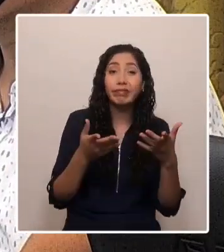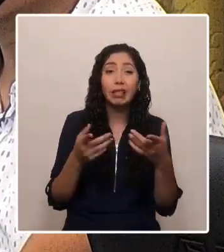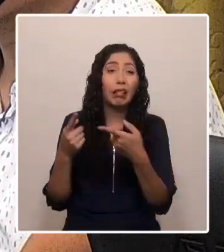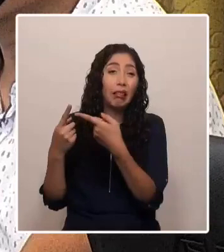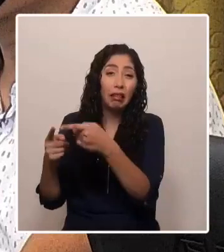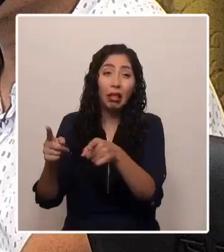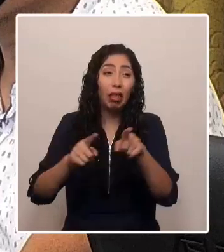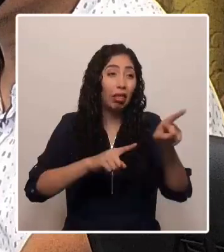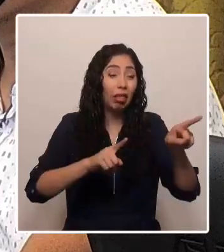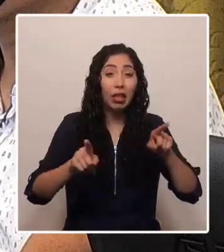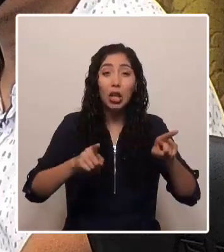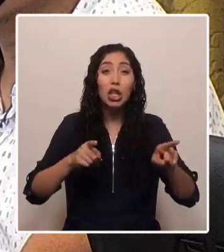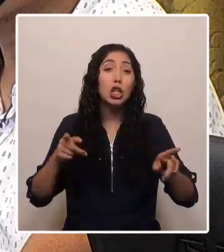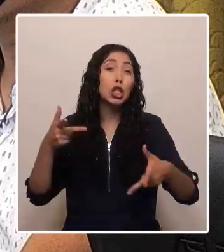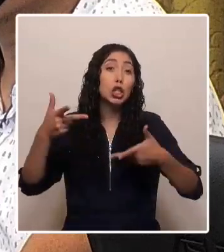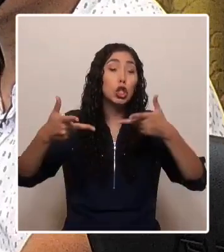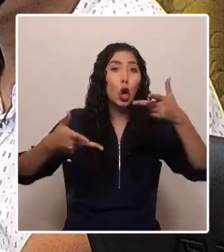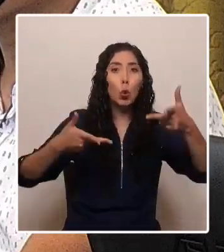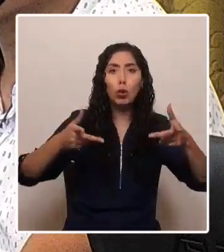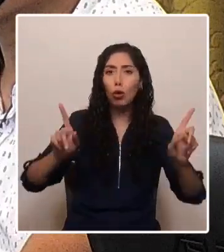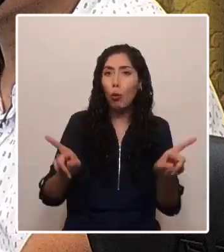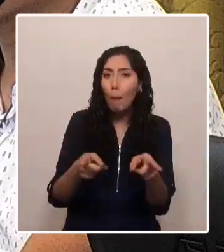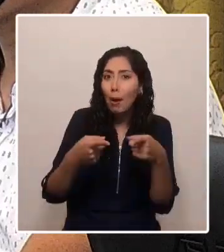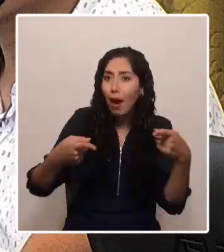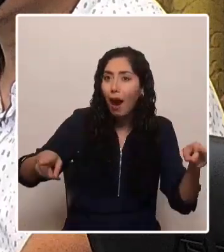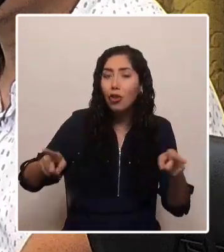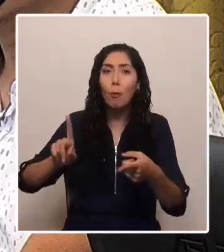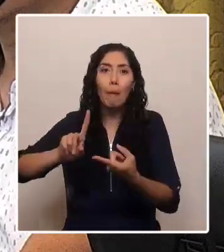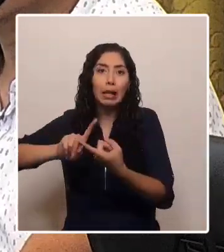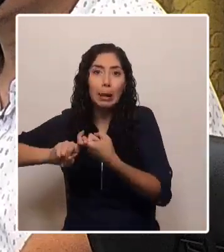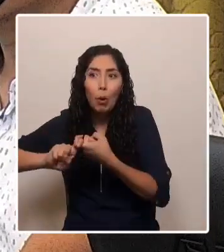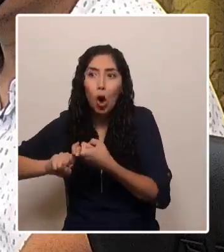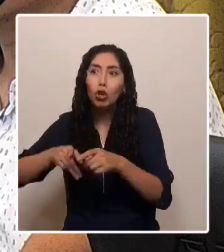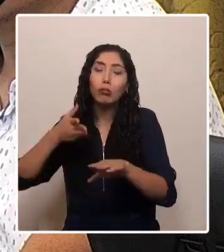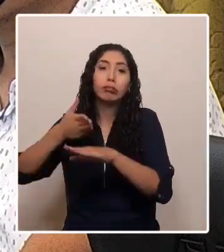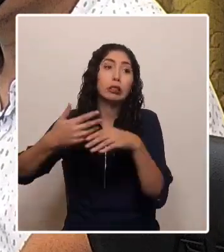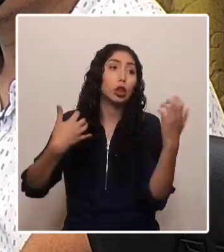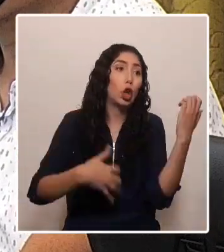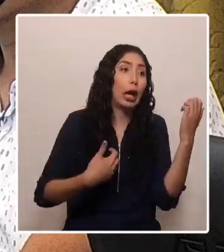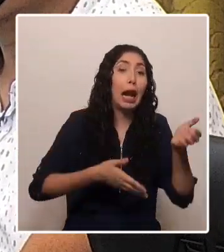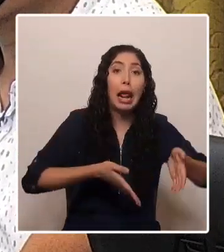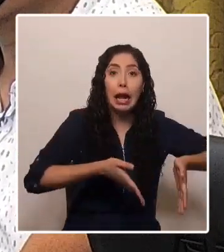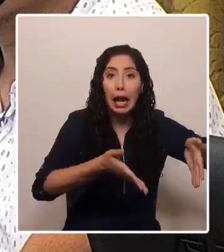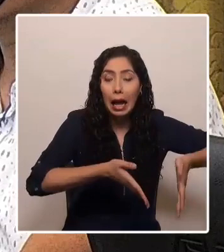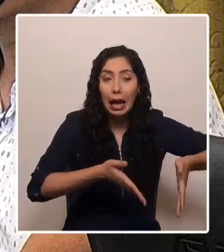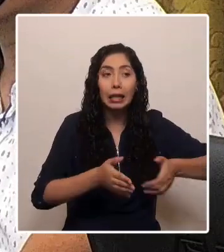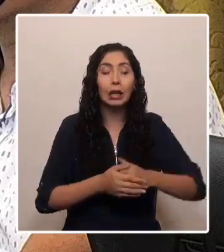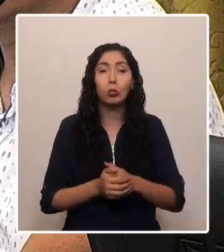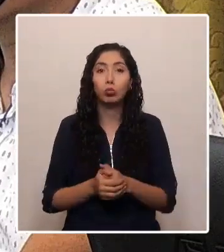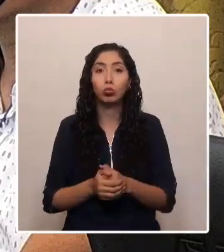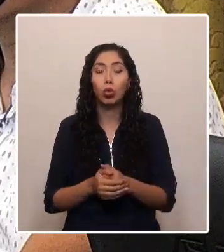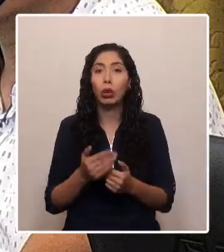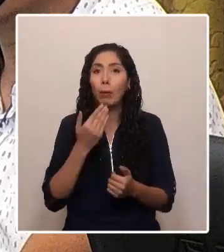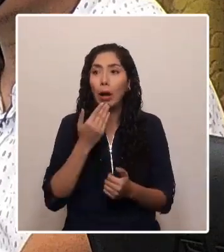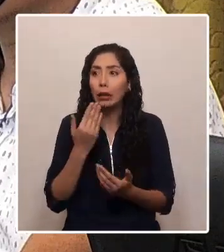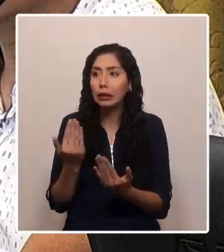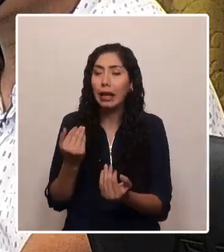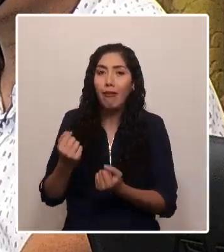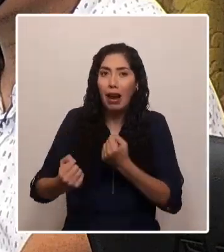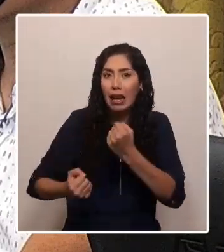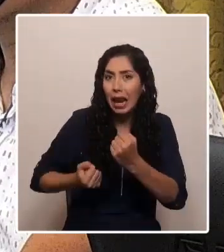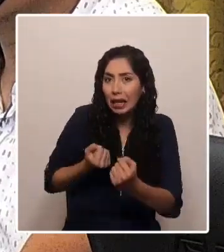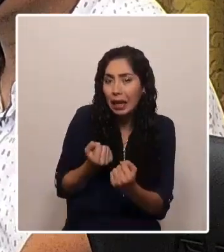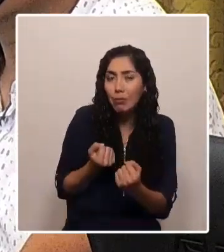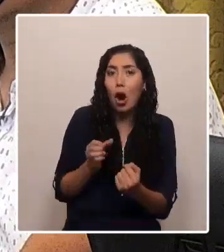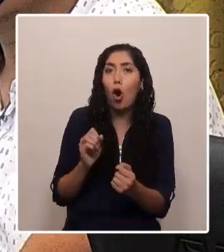show de cumpleaños, una peguita en un matrimonio, una salida a tocar a la calle, un comercial que requiere bailarines, un corto de estudiantes que necesita un